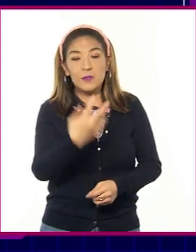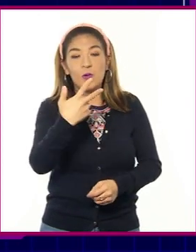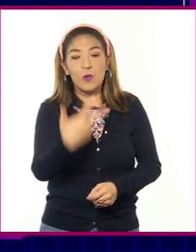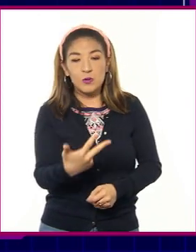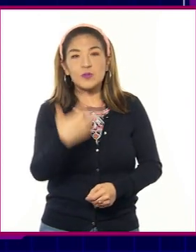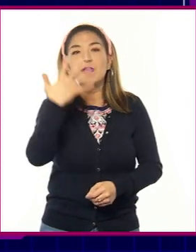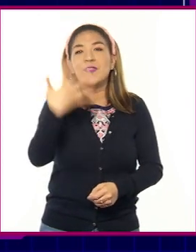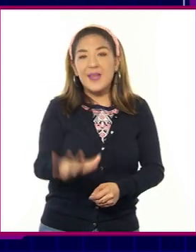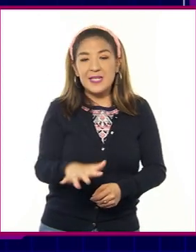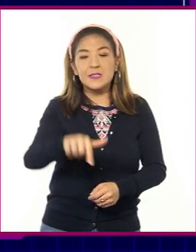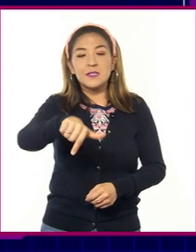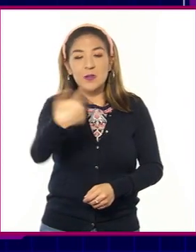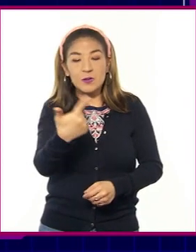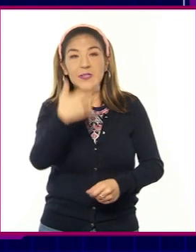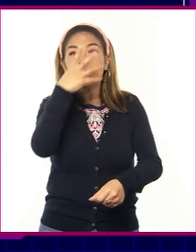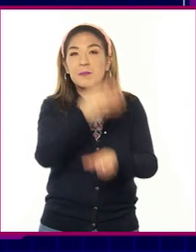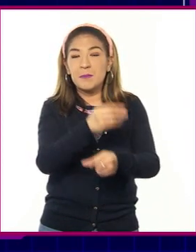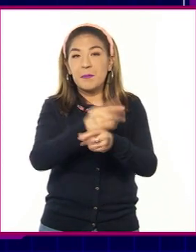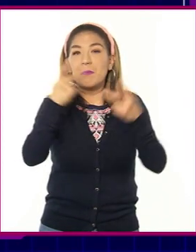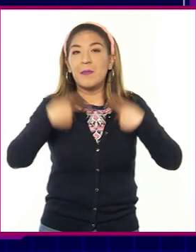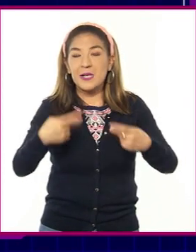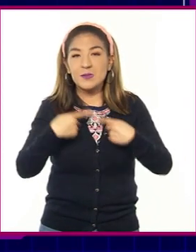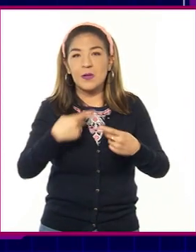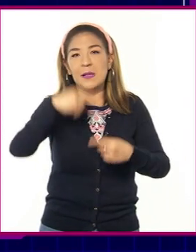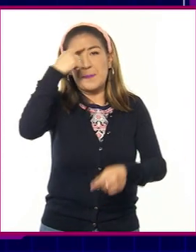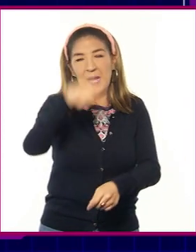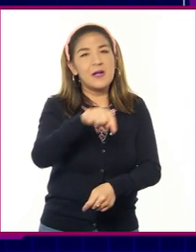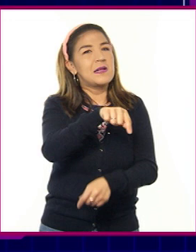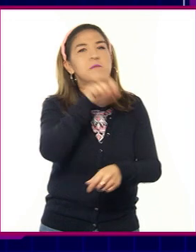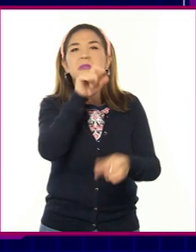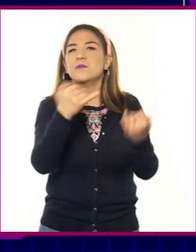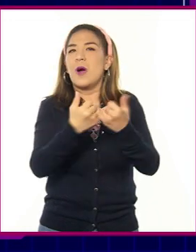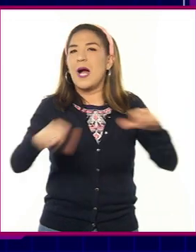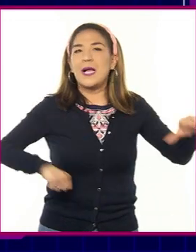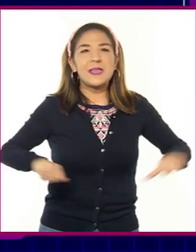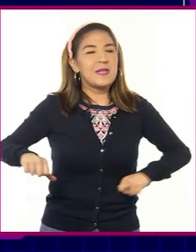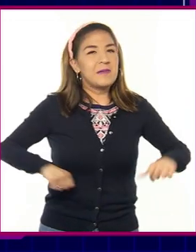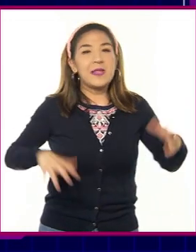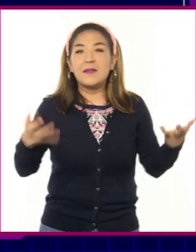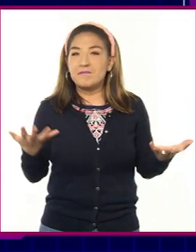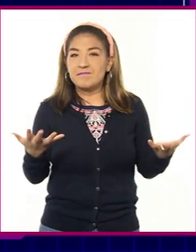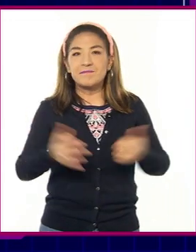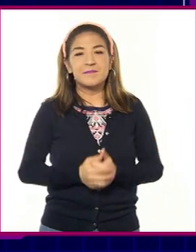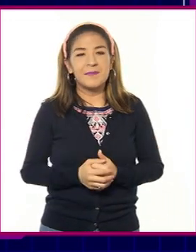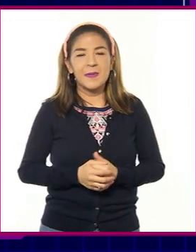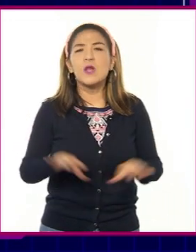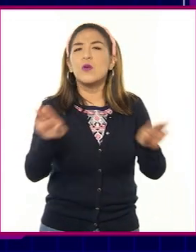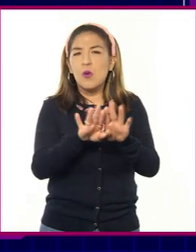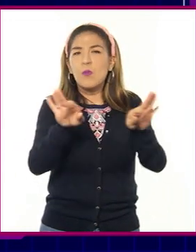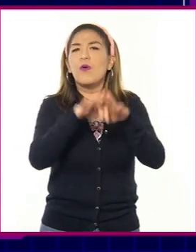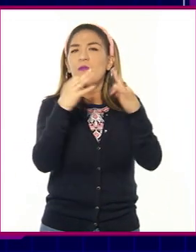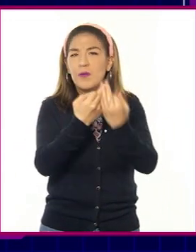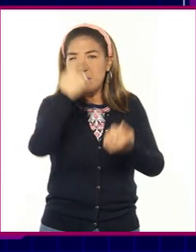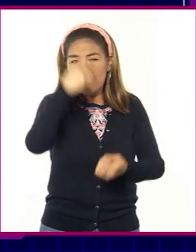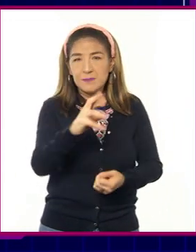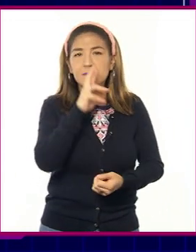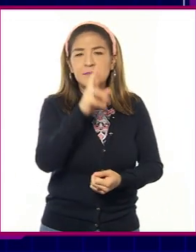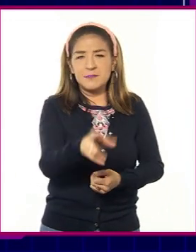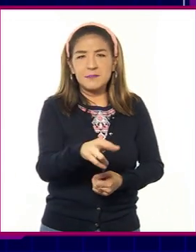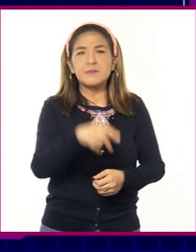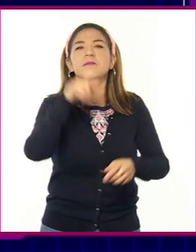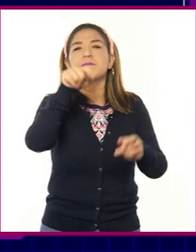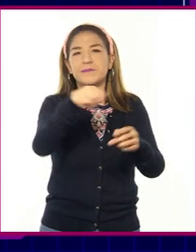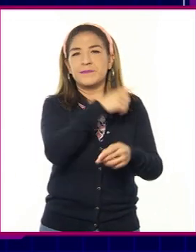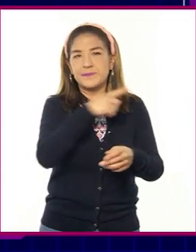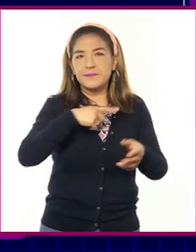8, 10 y 12 mecánicos en realizar el mismo trabajo. Una forma de resolver el problema es construir una